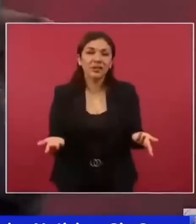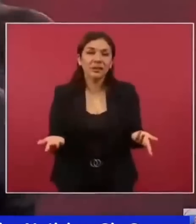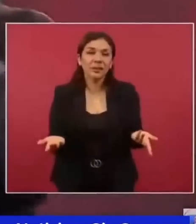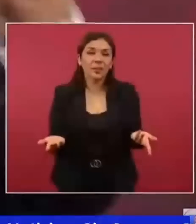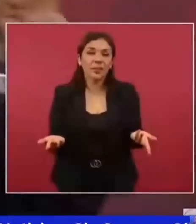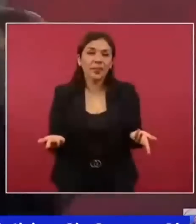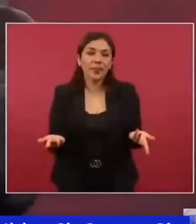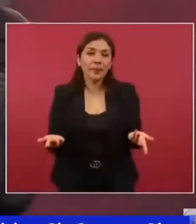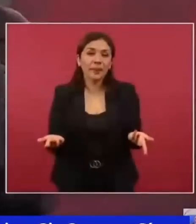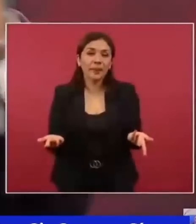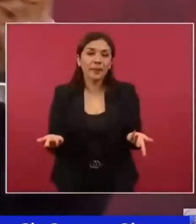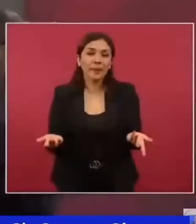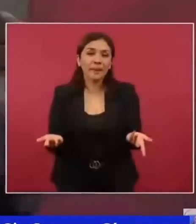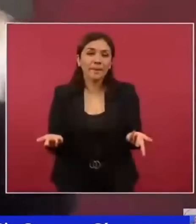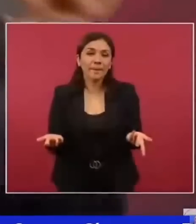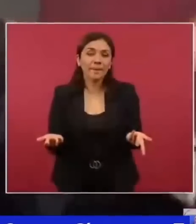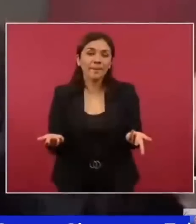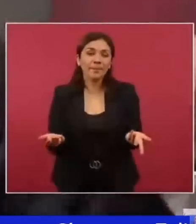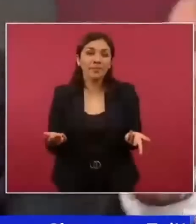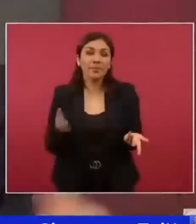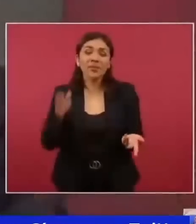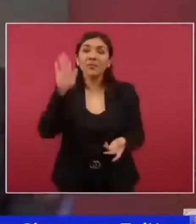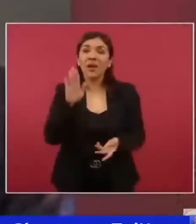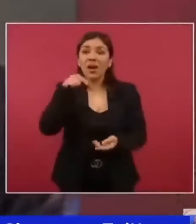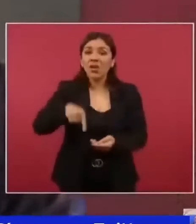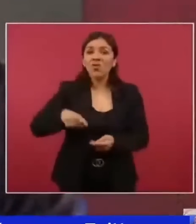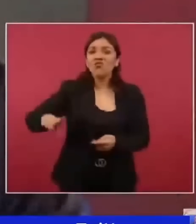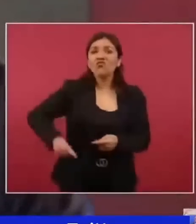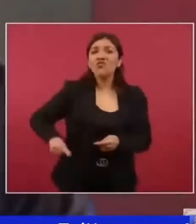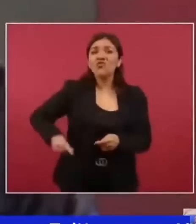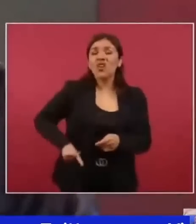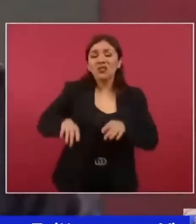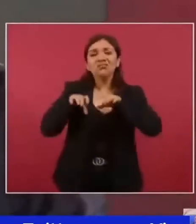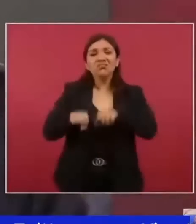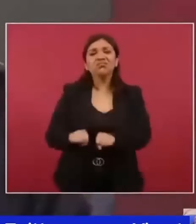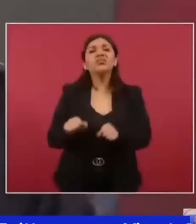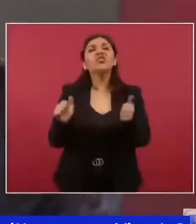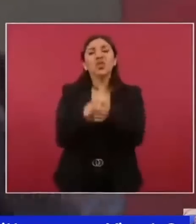de un narcoestado